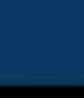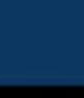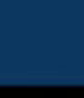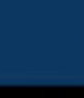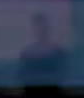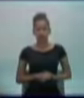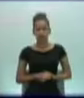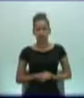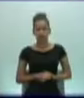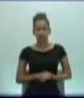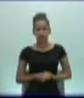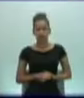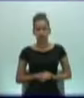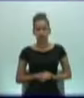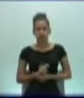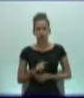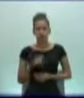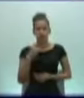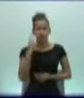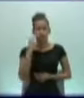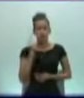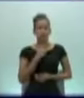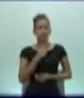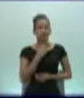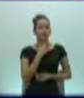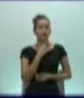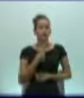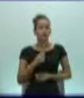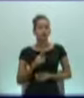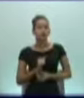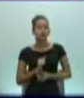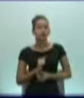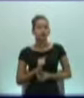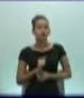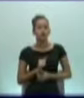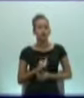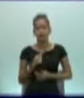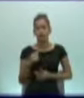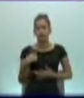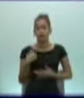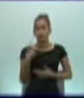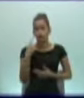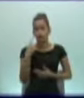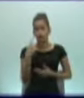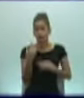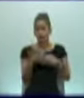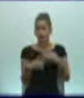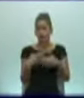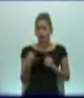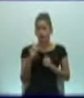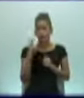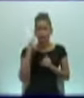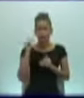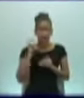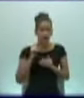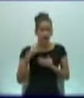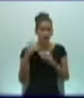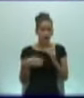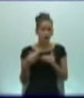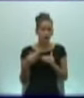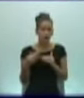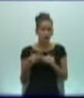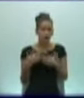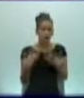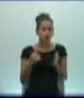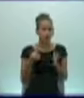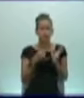Vamos a ver entonces un ejemplo a partir de un problema para que nos demos cuenta dentro del texto del problema cuáles son los